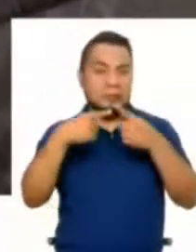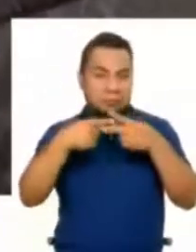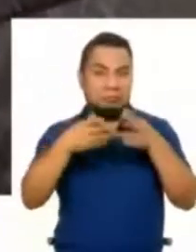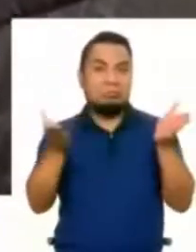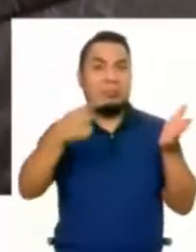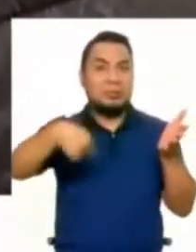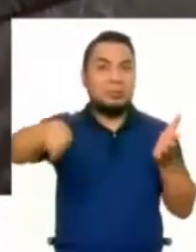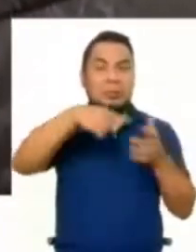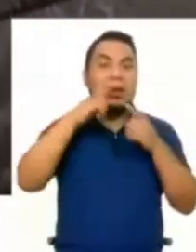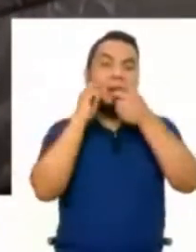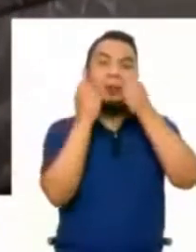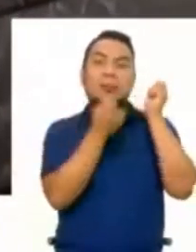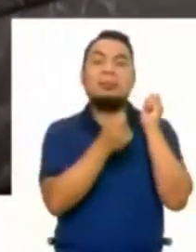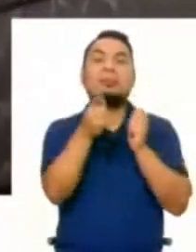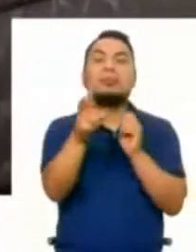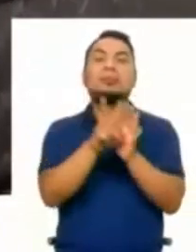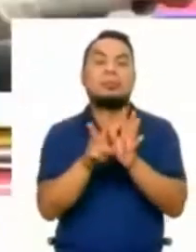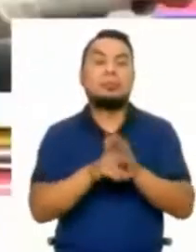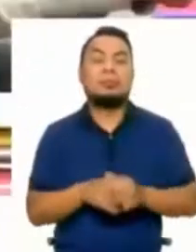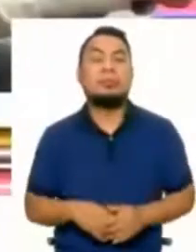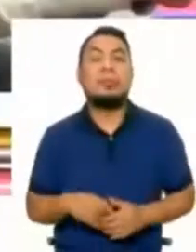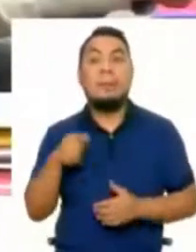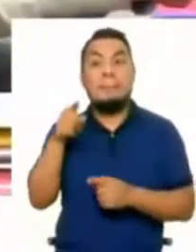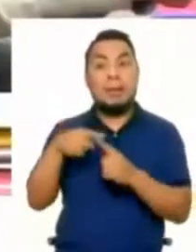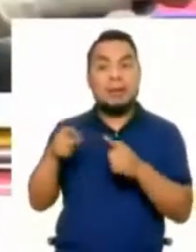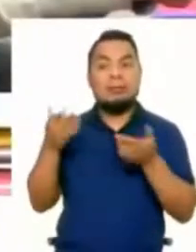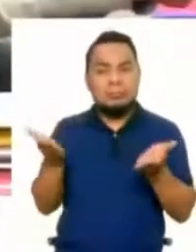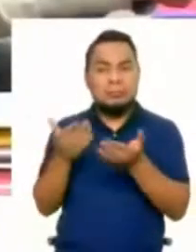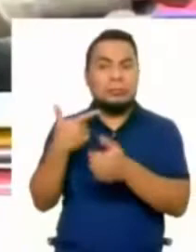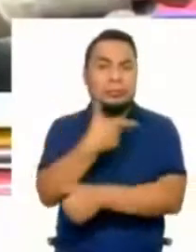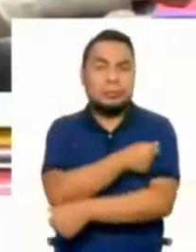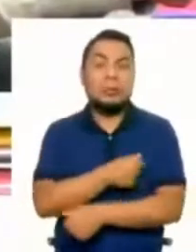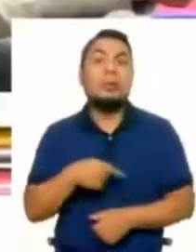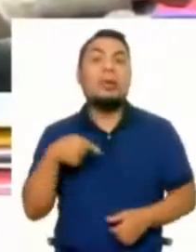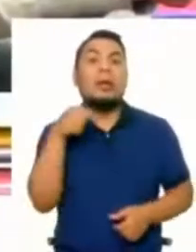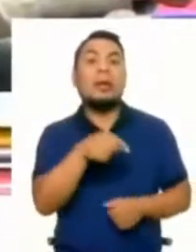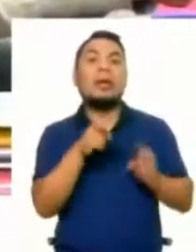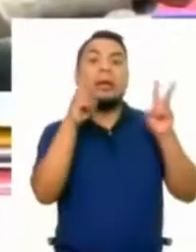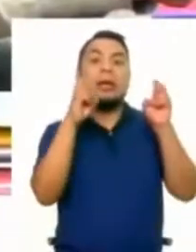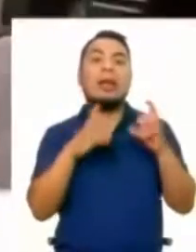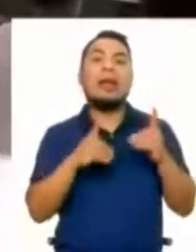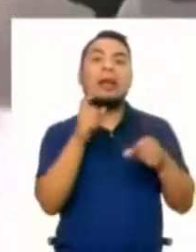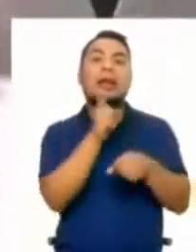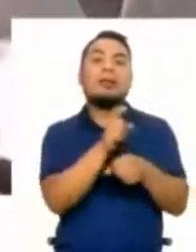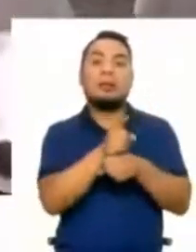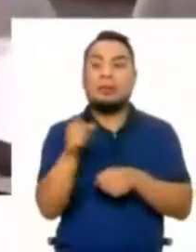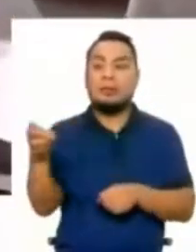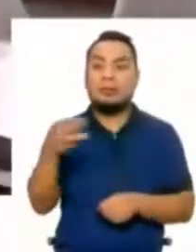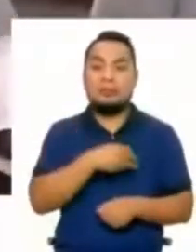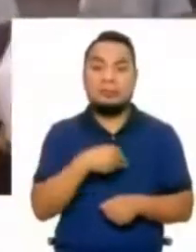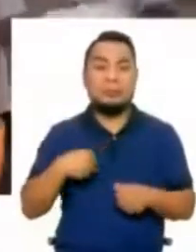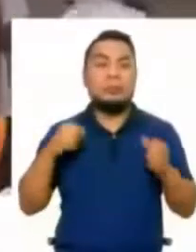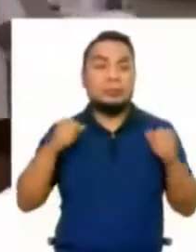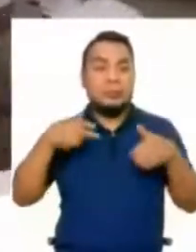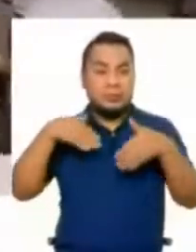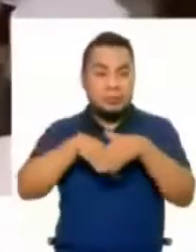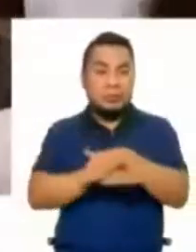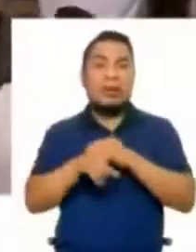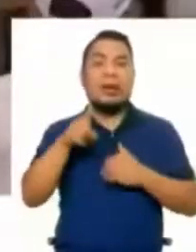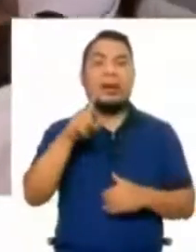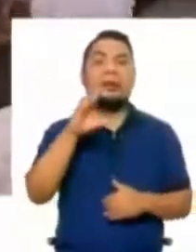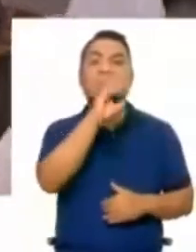del proceso de vacunación influye, además, en el sector educación. El ministro Rosendo Serna anunció que se permitirá el aforo